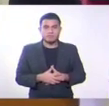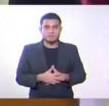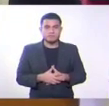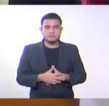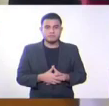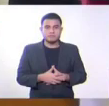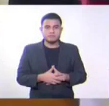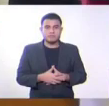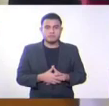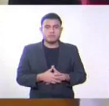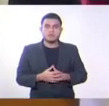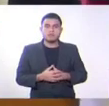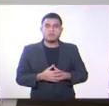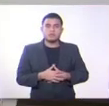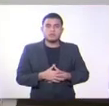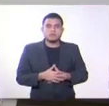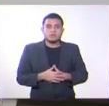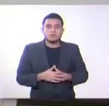D,